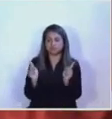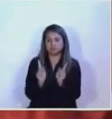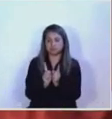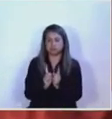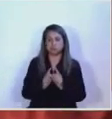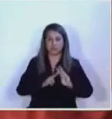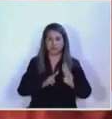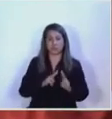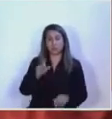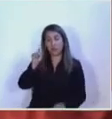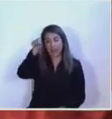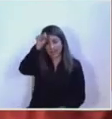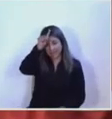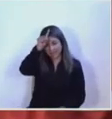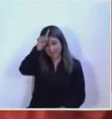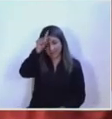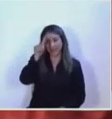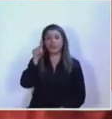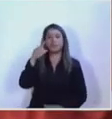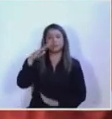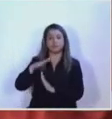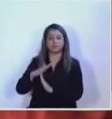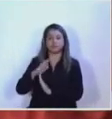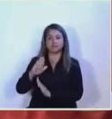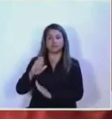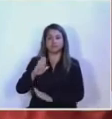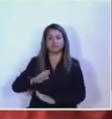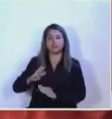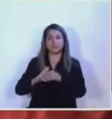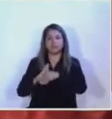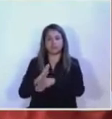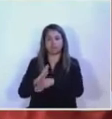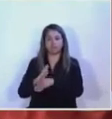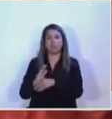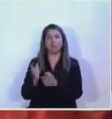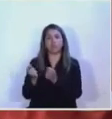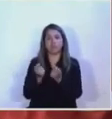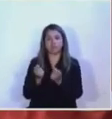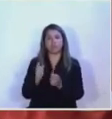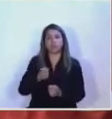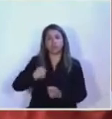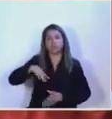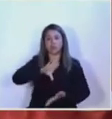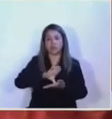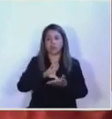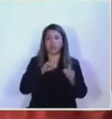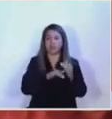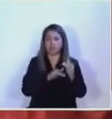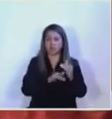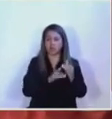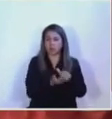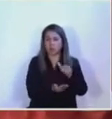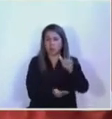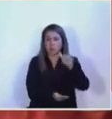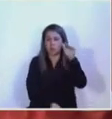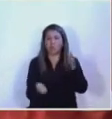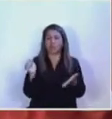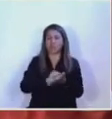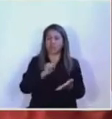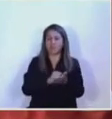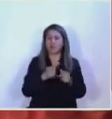que Alemania se encontraba en recesión. Sin embargo, nuestro país acumulaba una serie de demandas sociales y